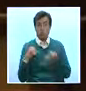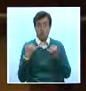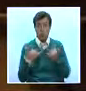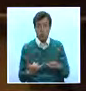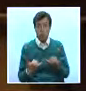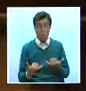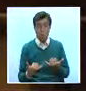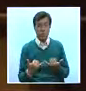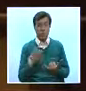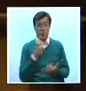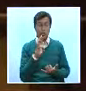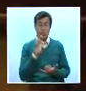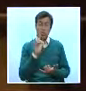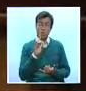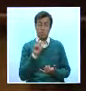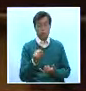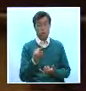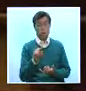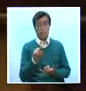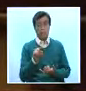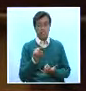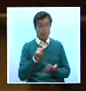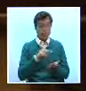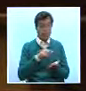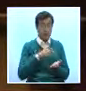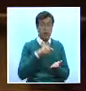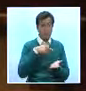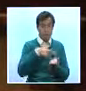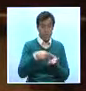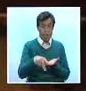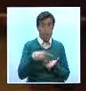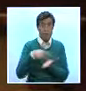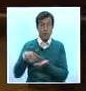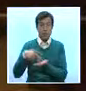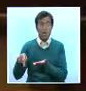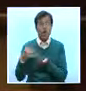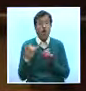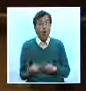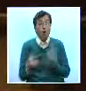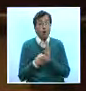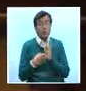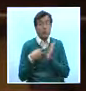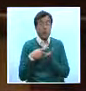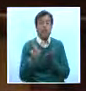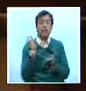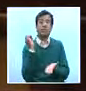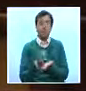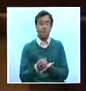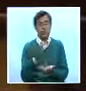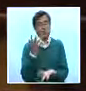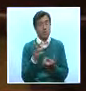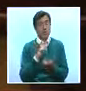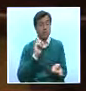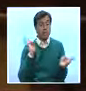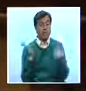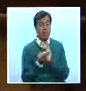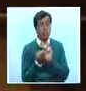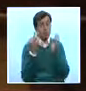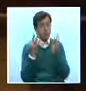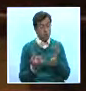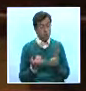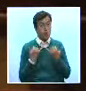los $68,880. Y el impuesto a la renta causado sería cero. Si es que se aprueba la reforma en las condiciones que